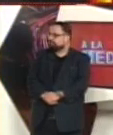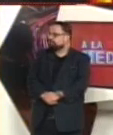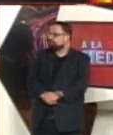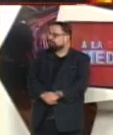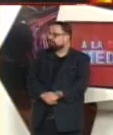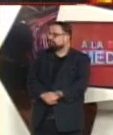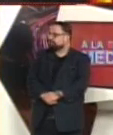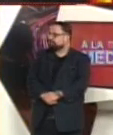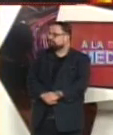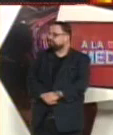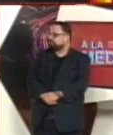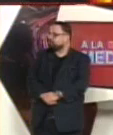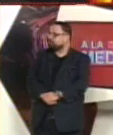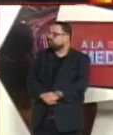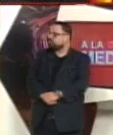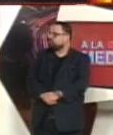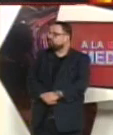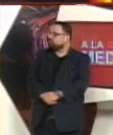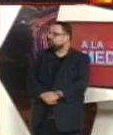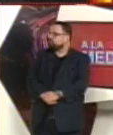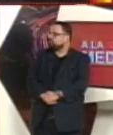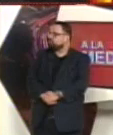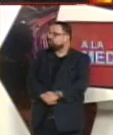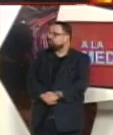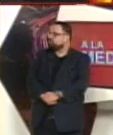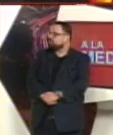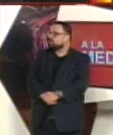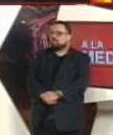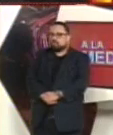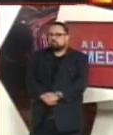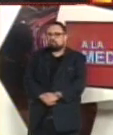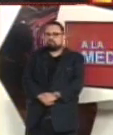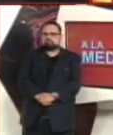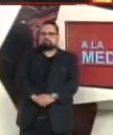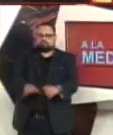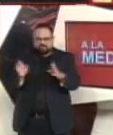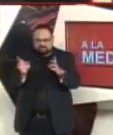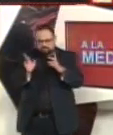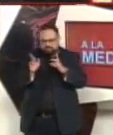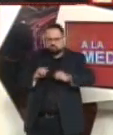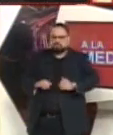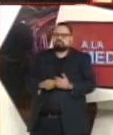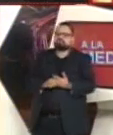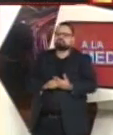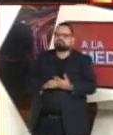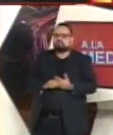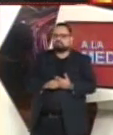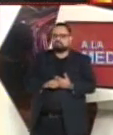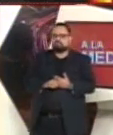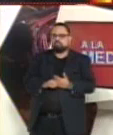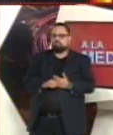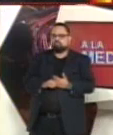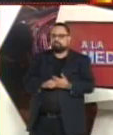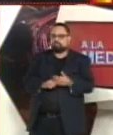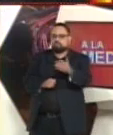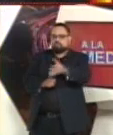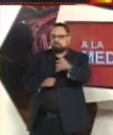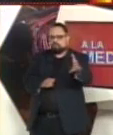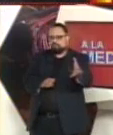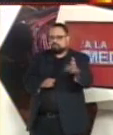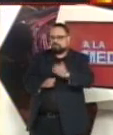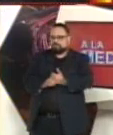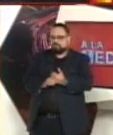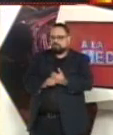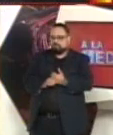actuar vemos que se intensifica la problemática es correcto fíjate una una situación estadística que voy a compartir